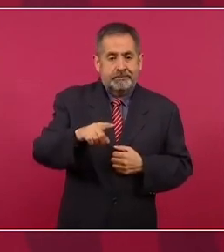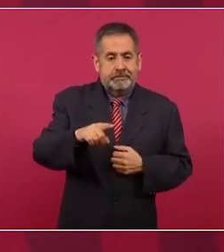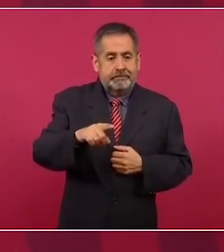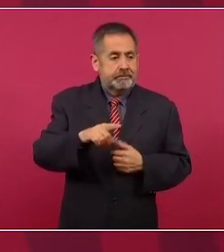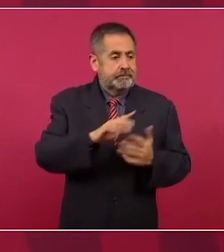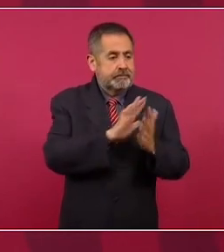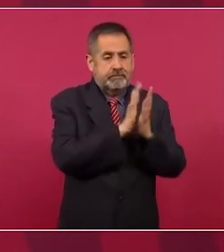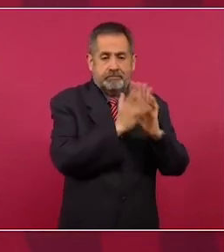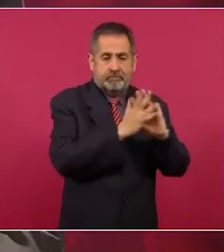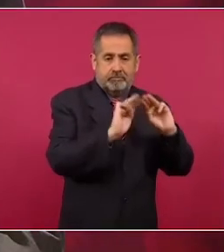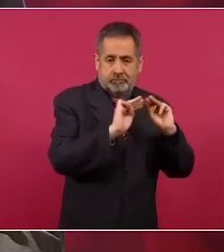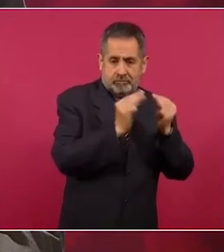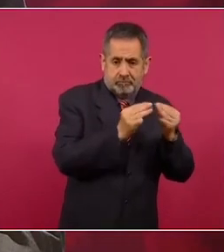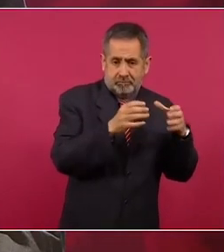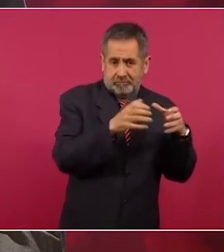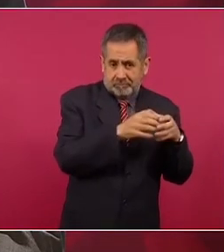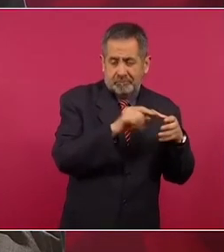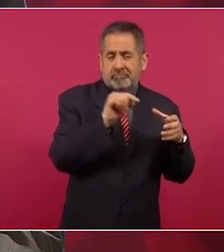delincuencia